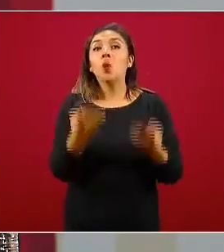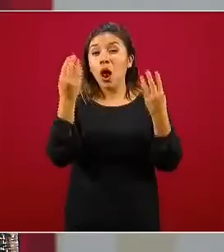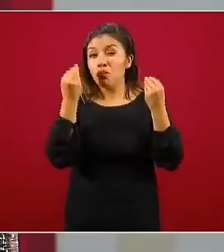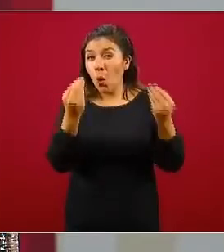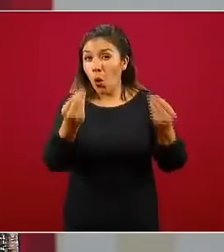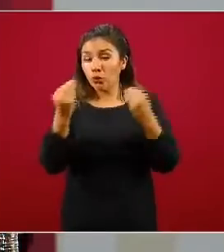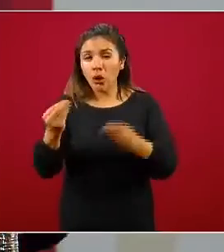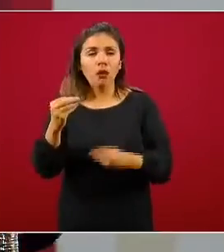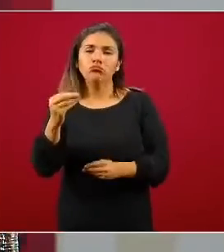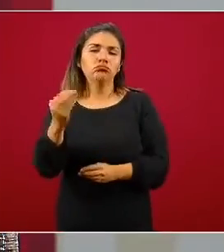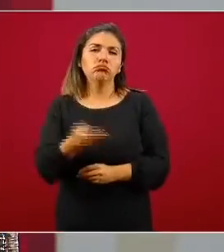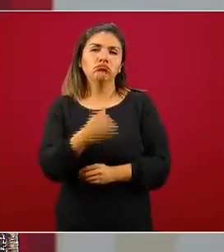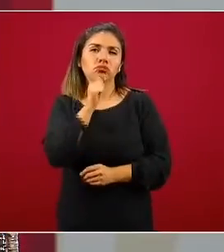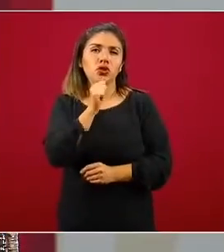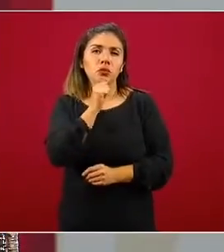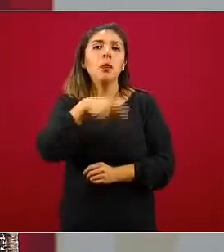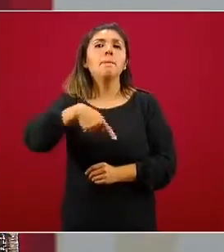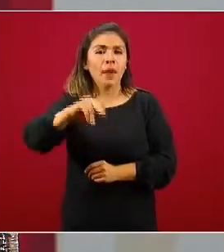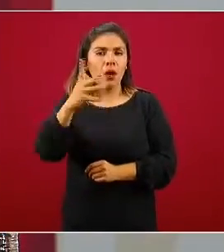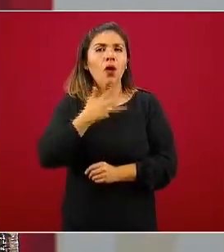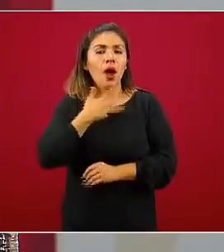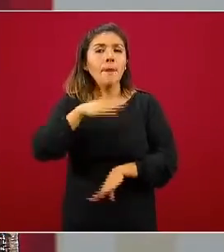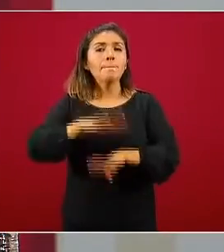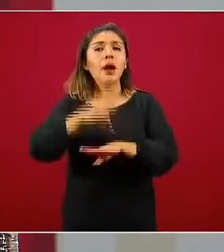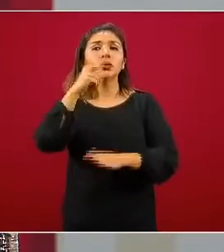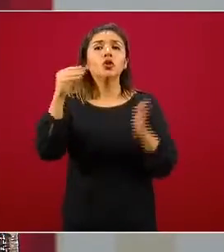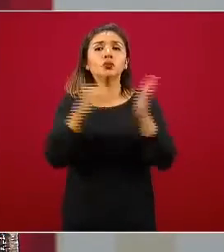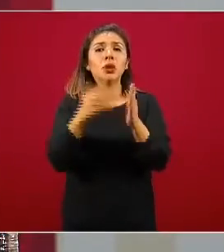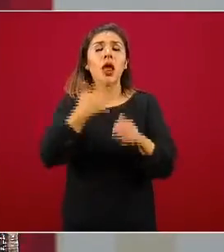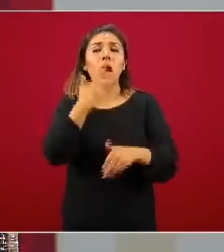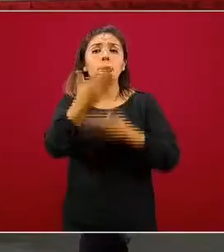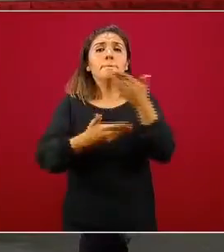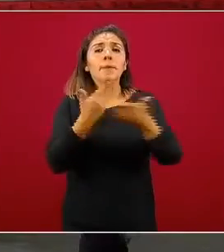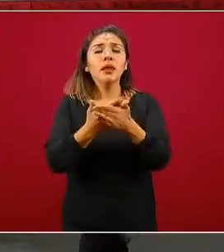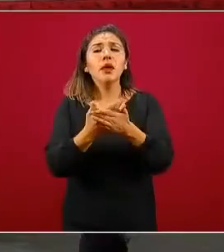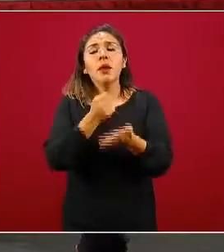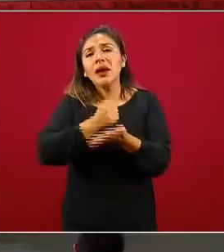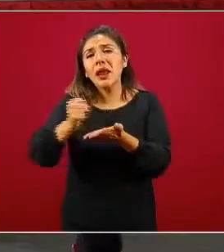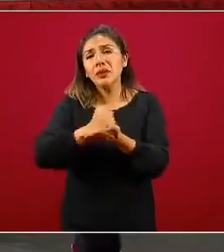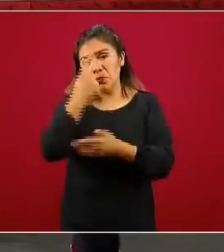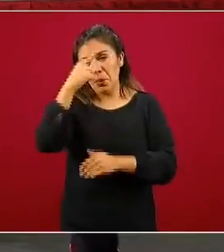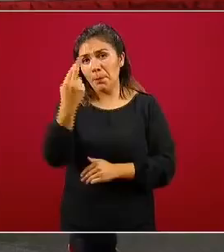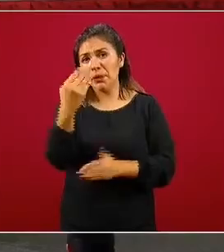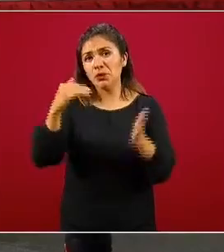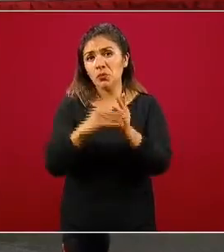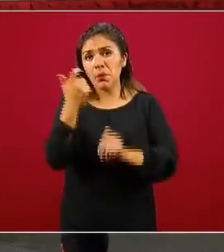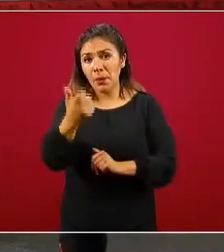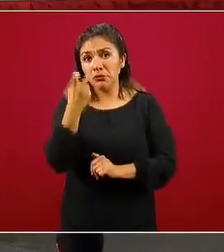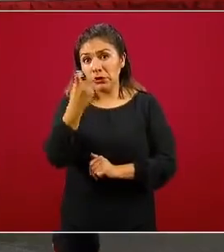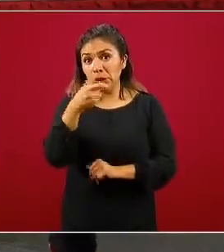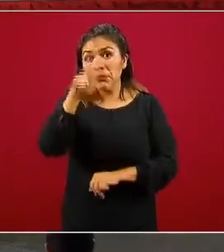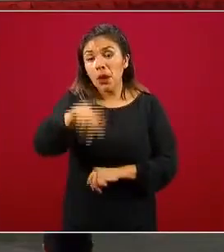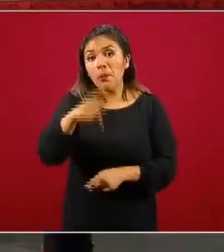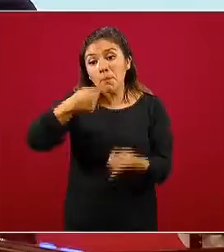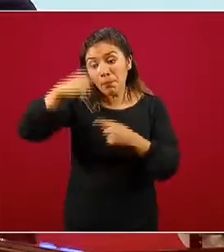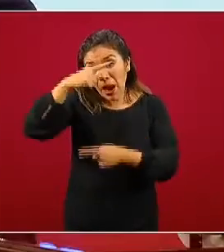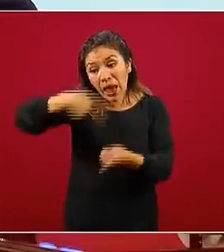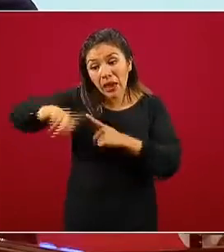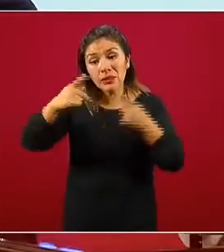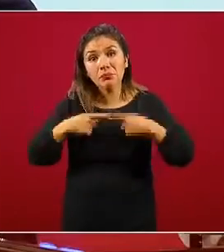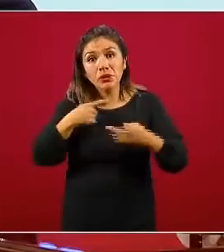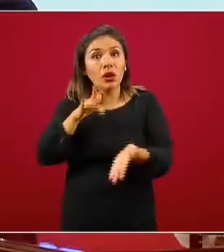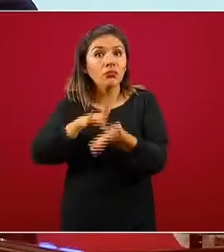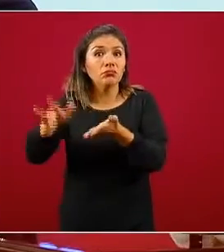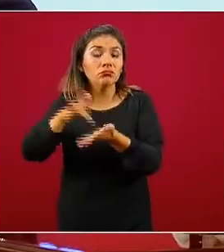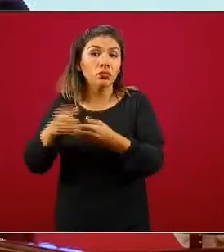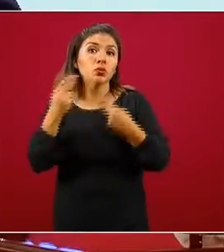importante de contagios. Lo que sí sabemos es que ya más de 2,000 han solicitado el crédito de 25,000 pesos, lo cual va a ser de un gran apoyo para